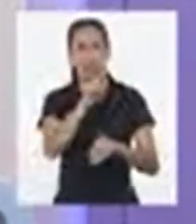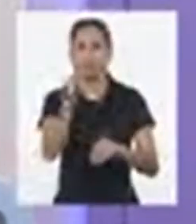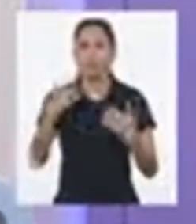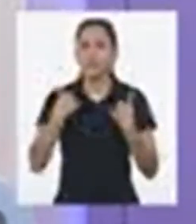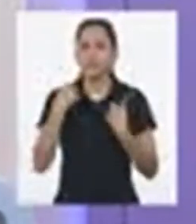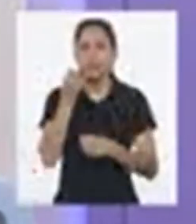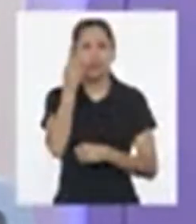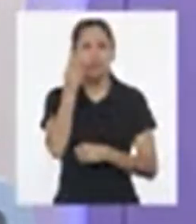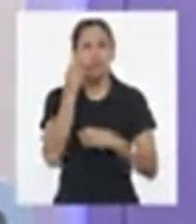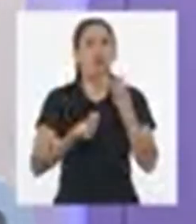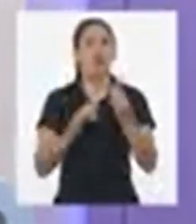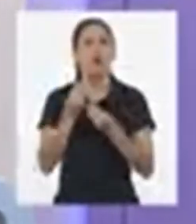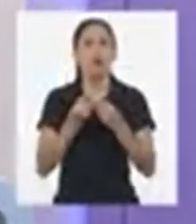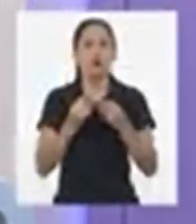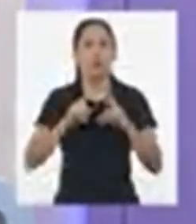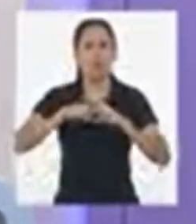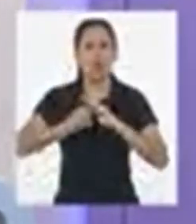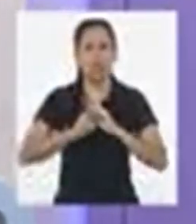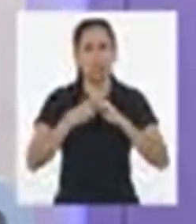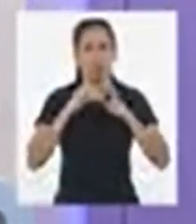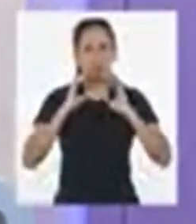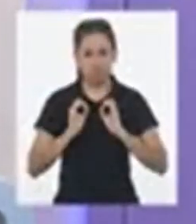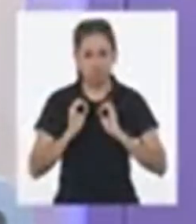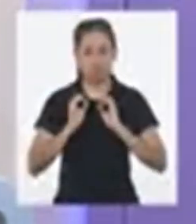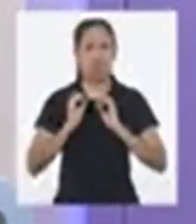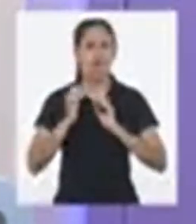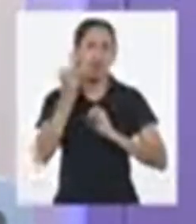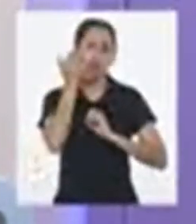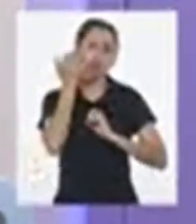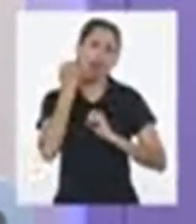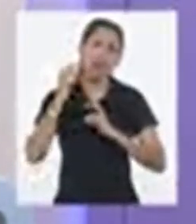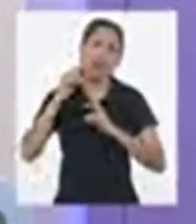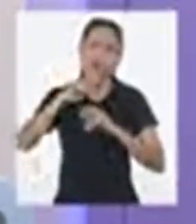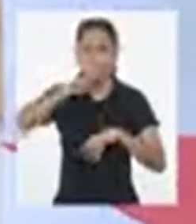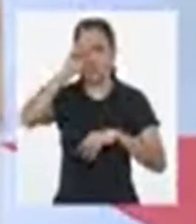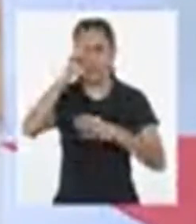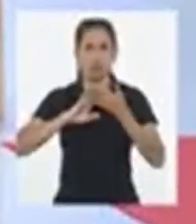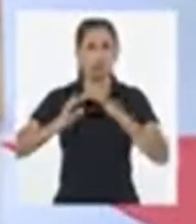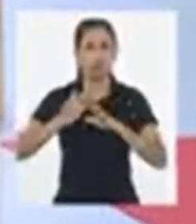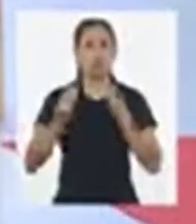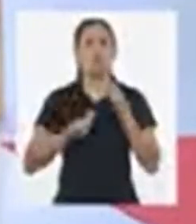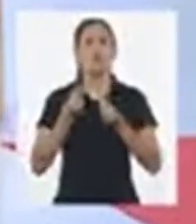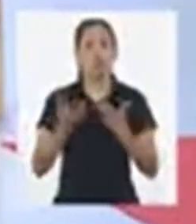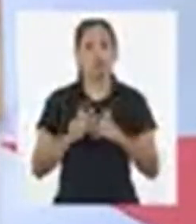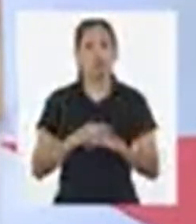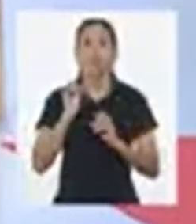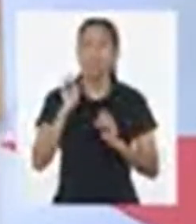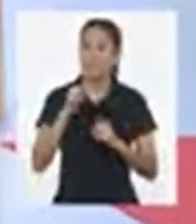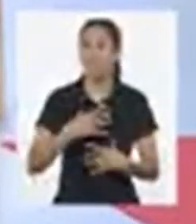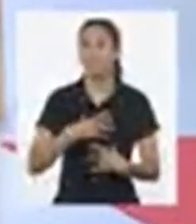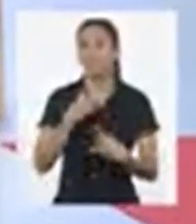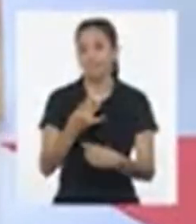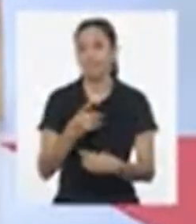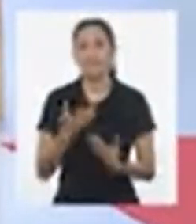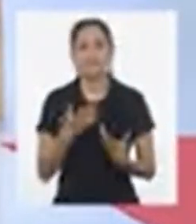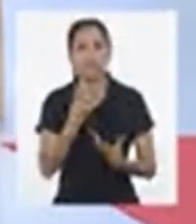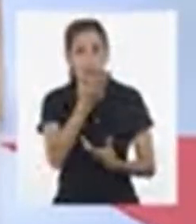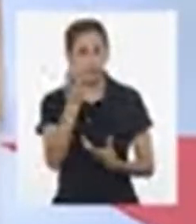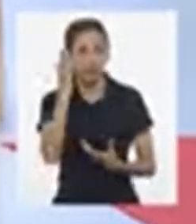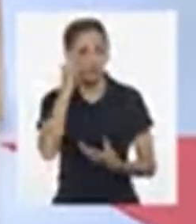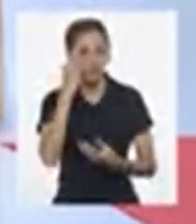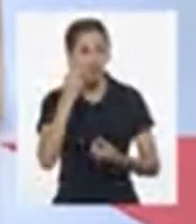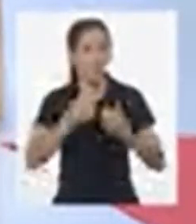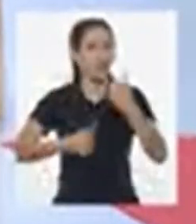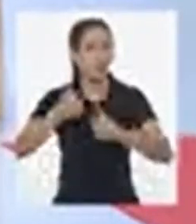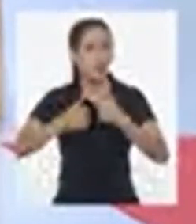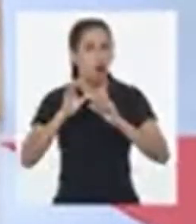importante entender cómo se organizó la sociedad en el antiguo Perú. ¡Qué interesante, Rodrigo! ¿Saben en